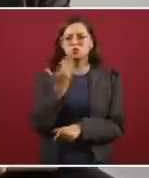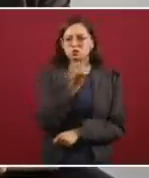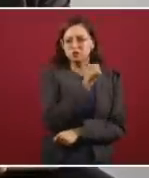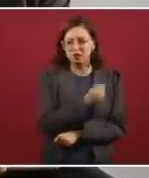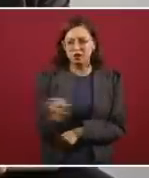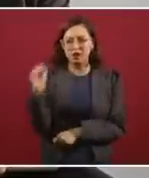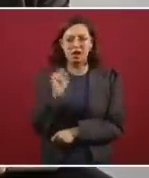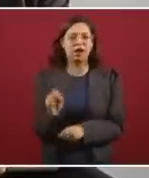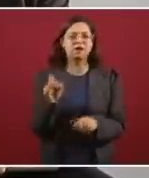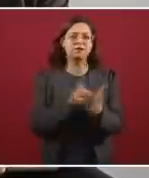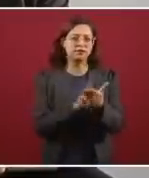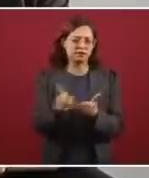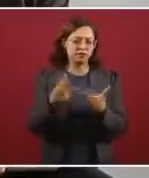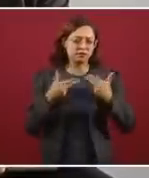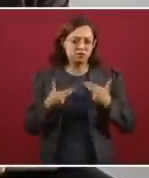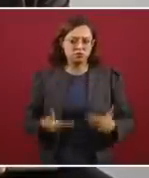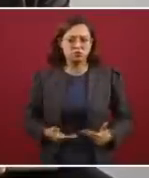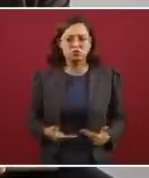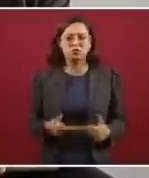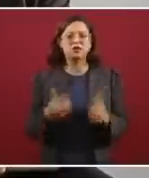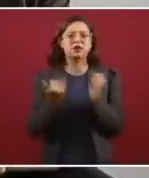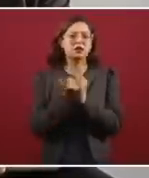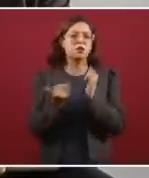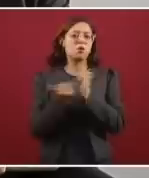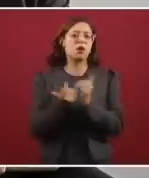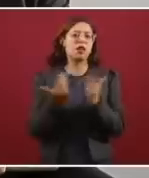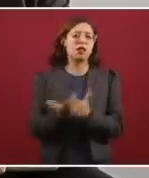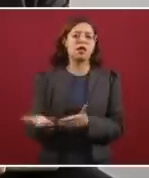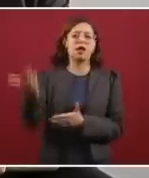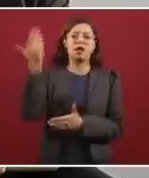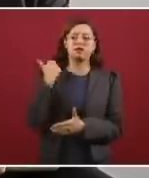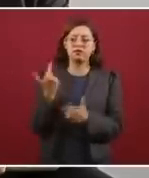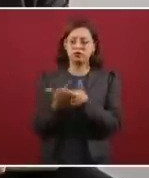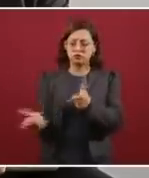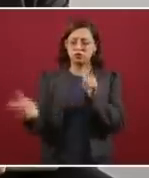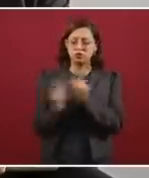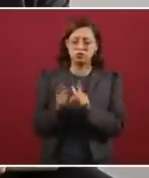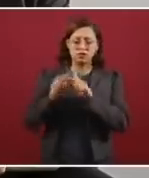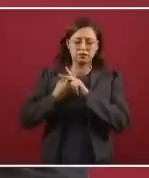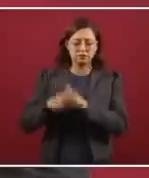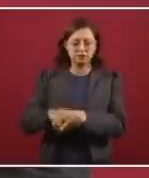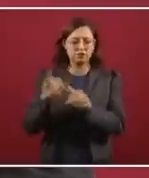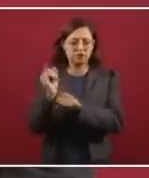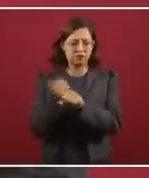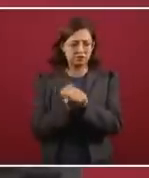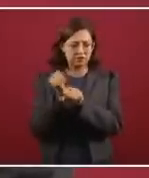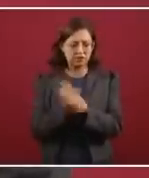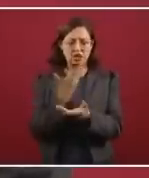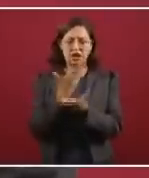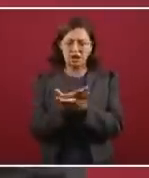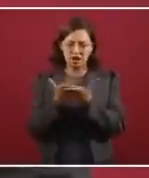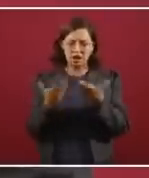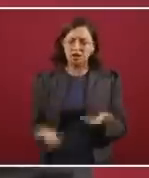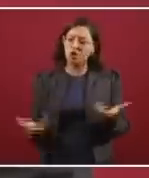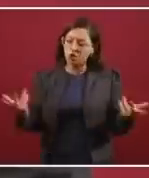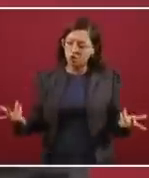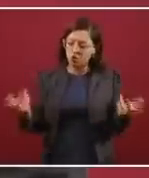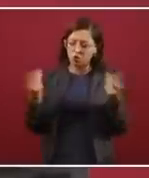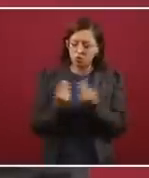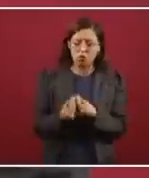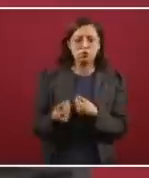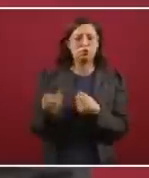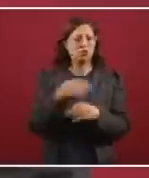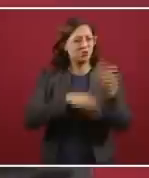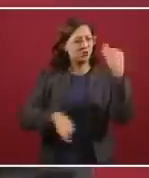especializados de derechos humanos, los que iniciaron la investigación, que puedan